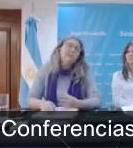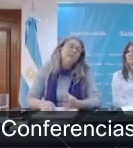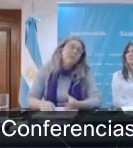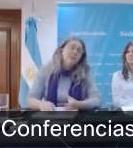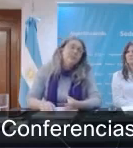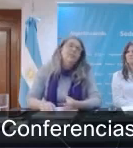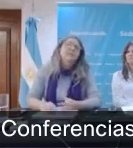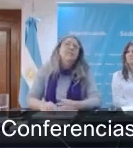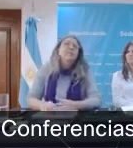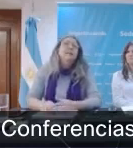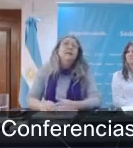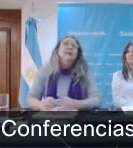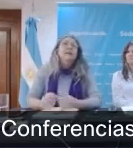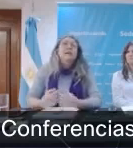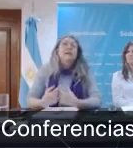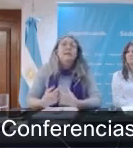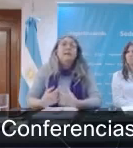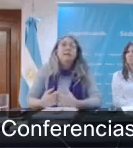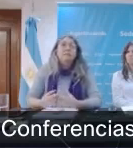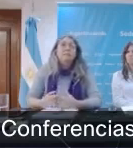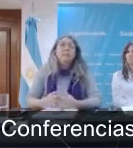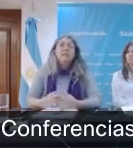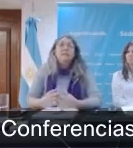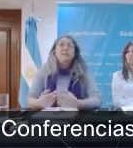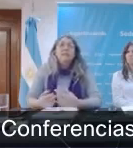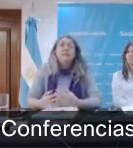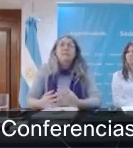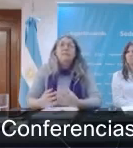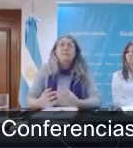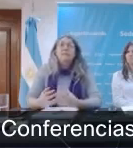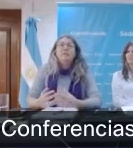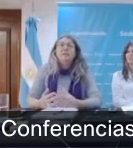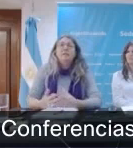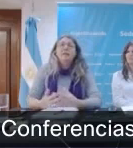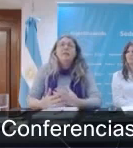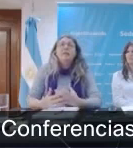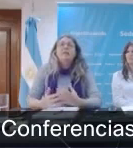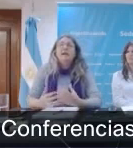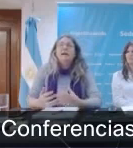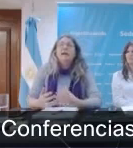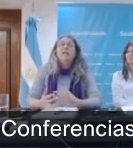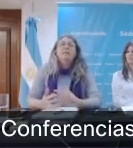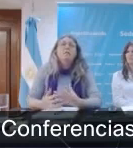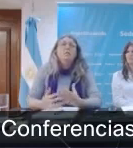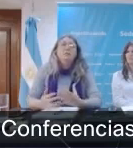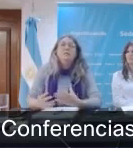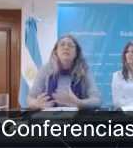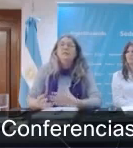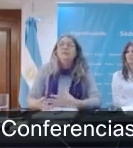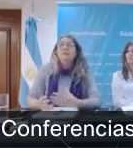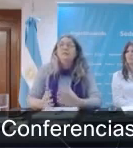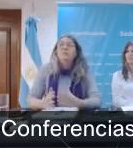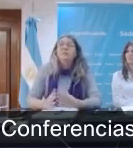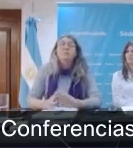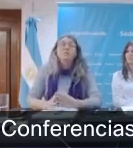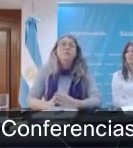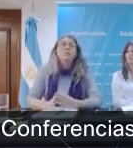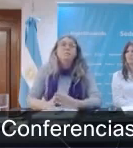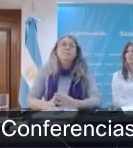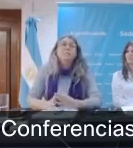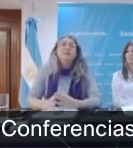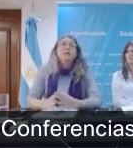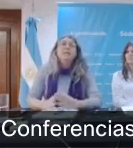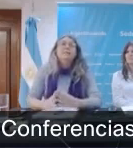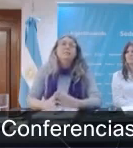que se sostiene actualmente, es que el eje en esta multidimensionalidad y en esta articulación de distintas